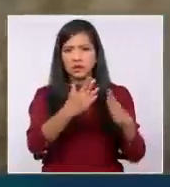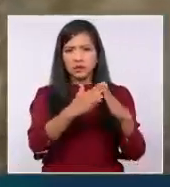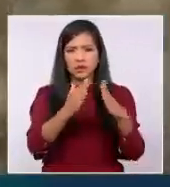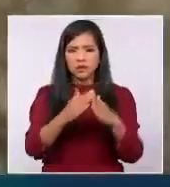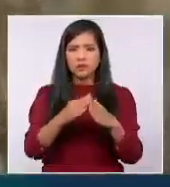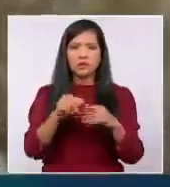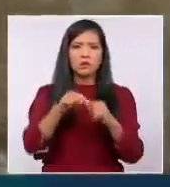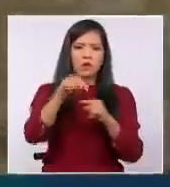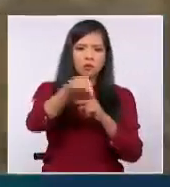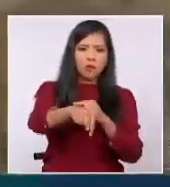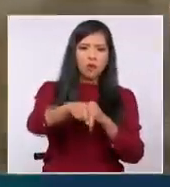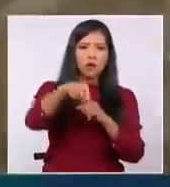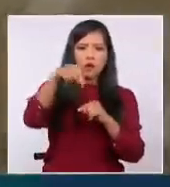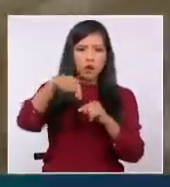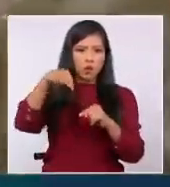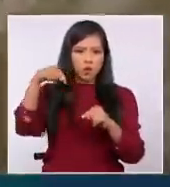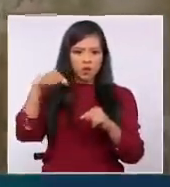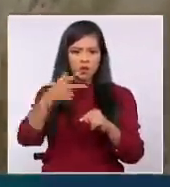abajo. De abajo